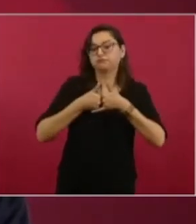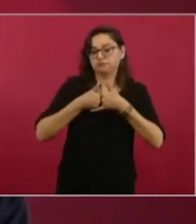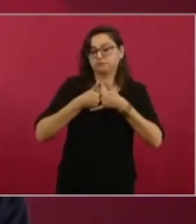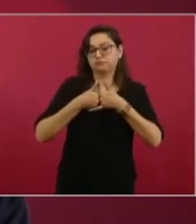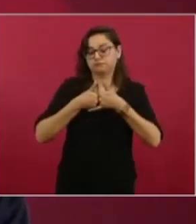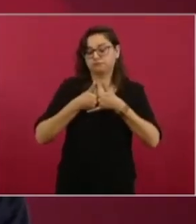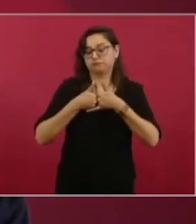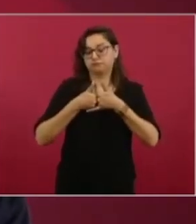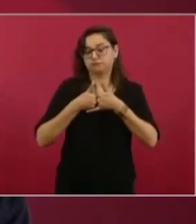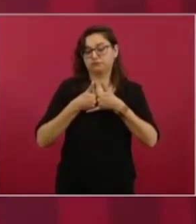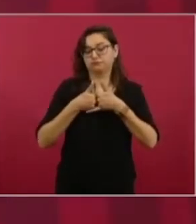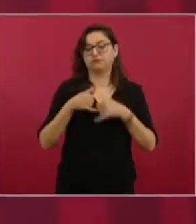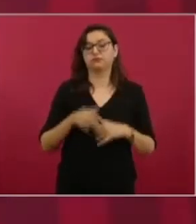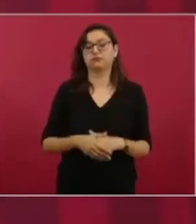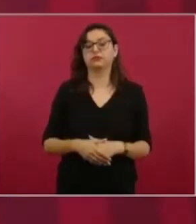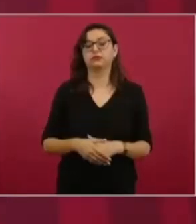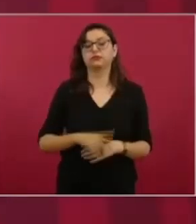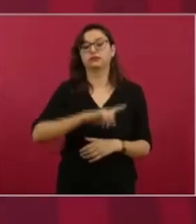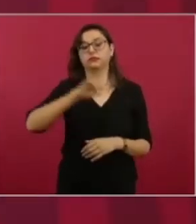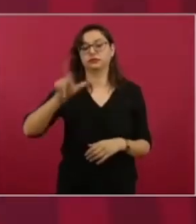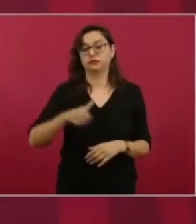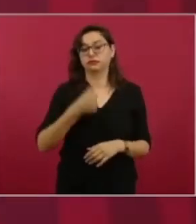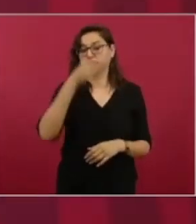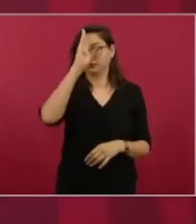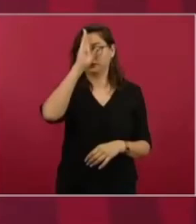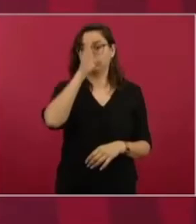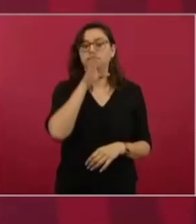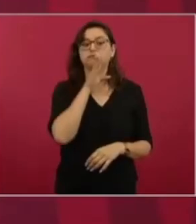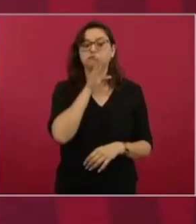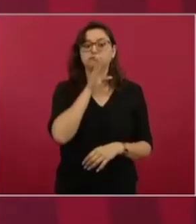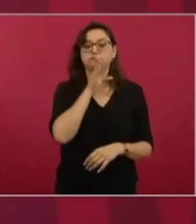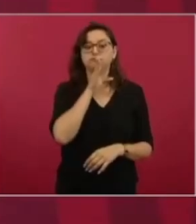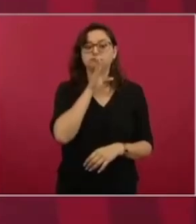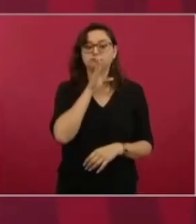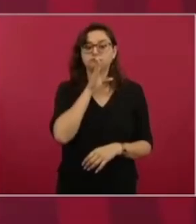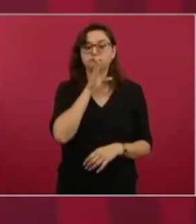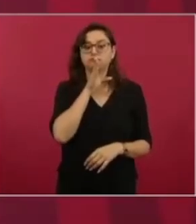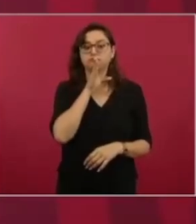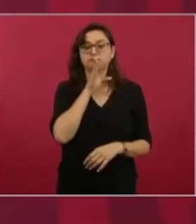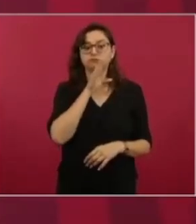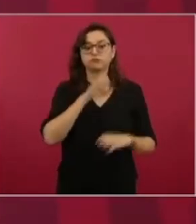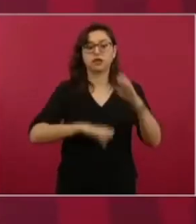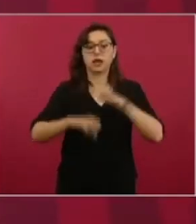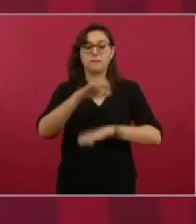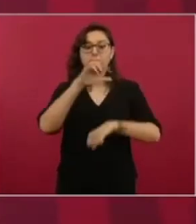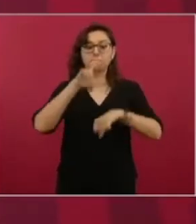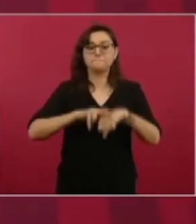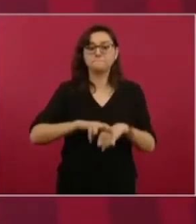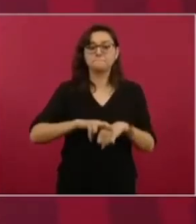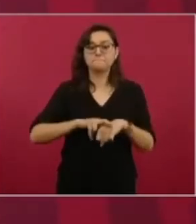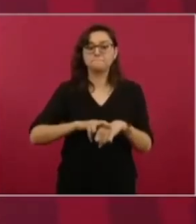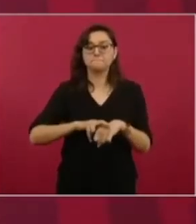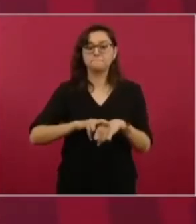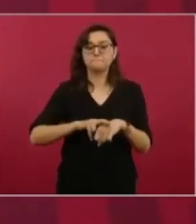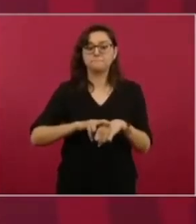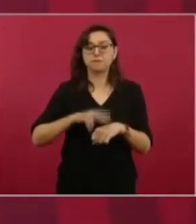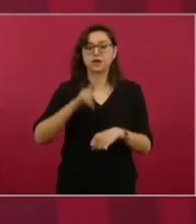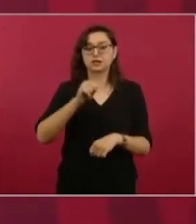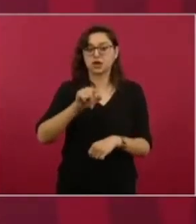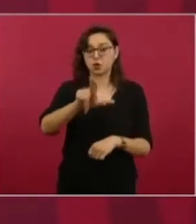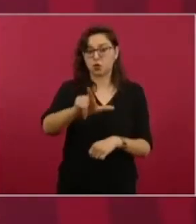Y al mediodía, a la hora de la comida, vienen empresarios de Nuevo